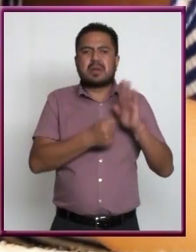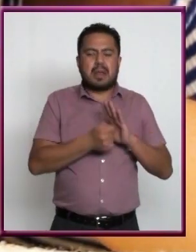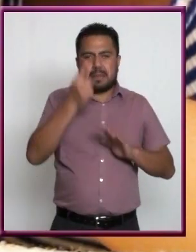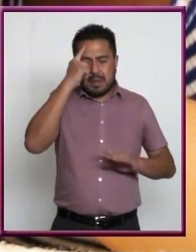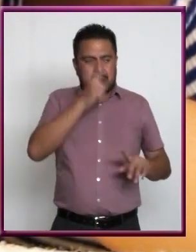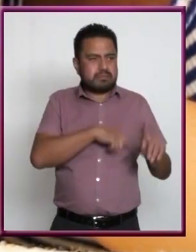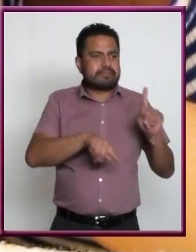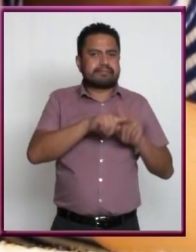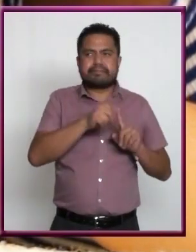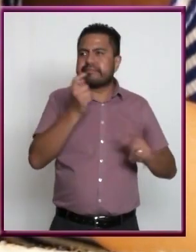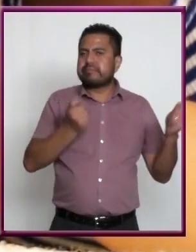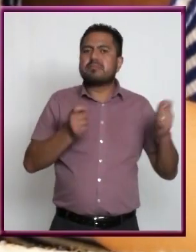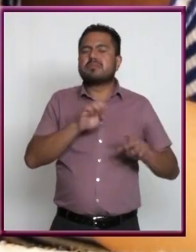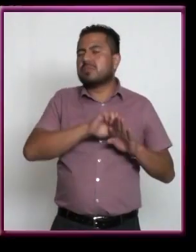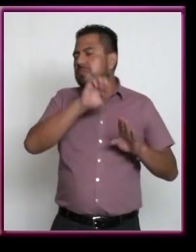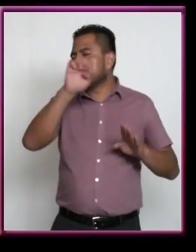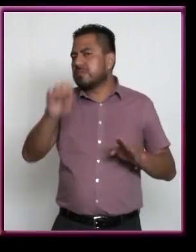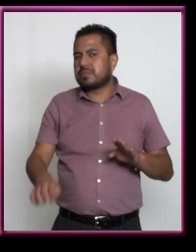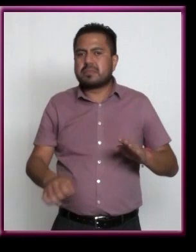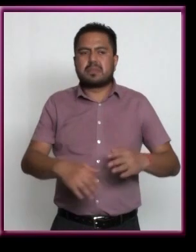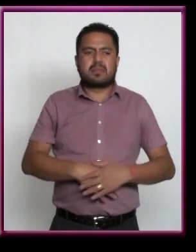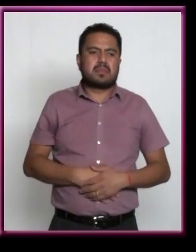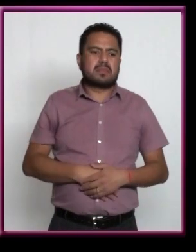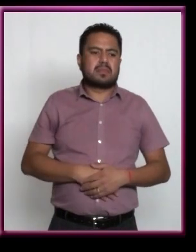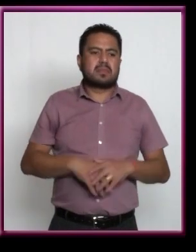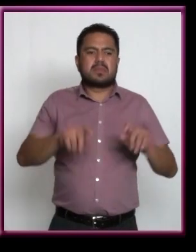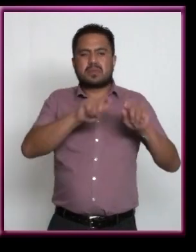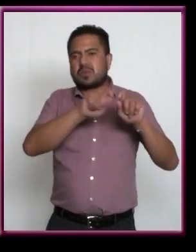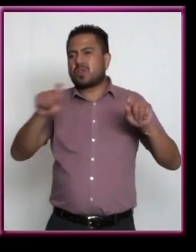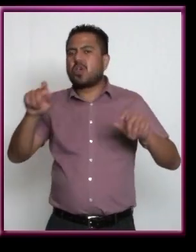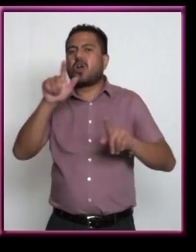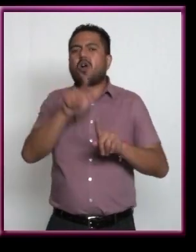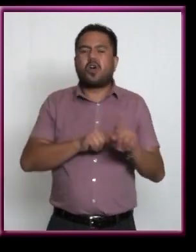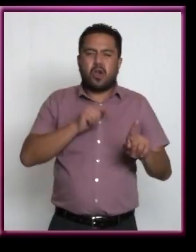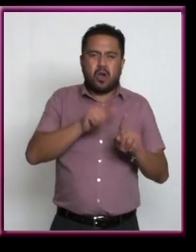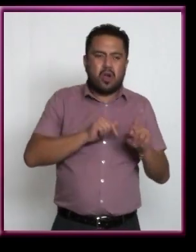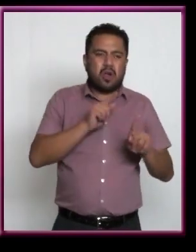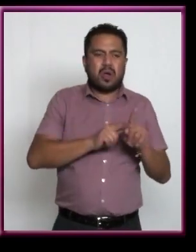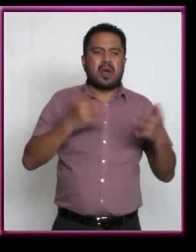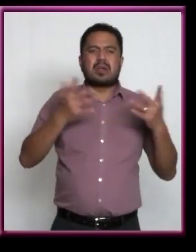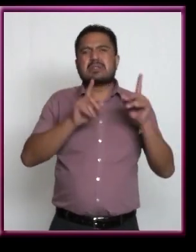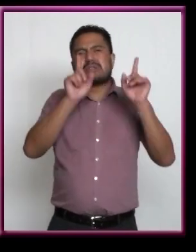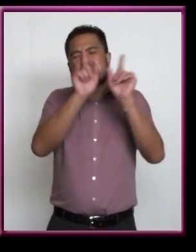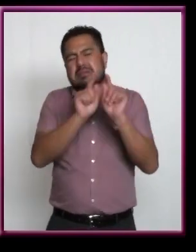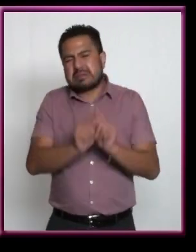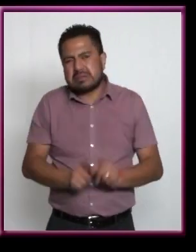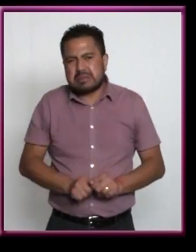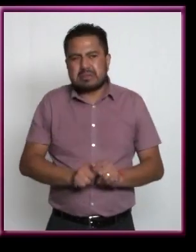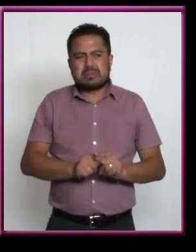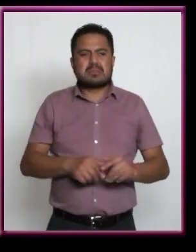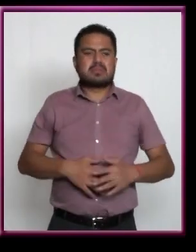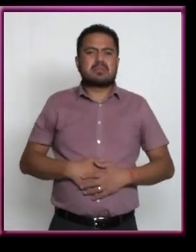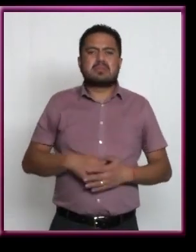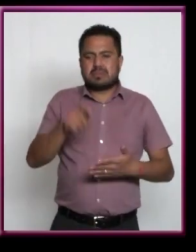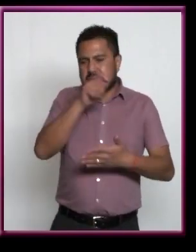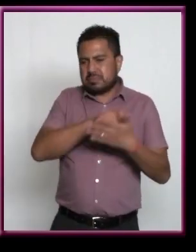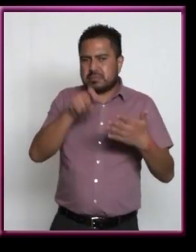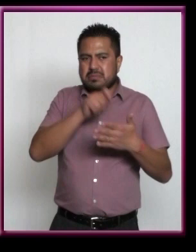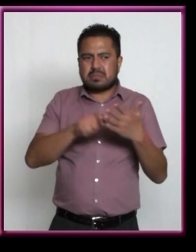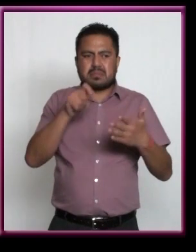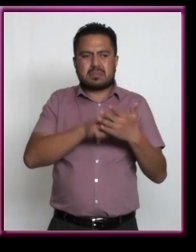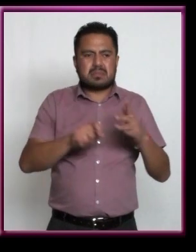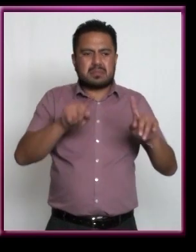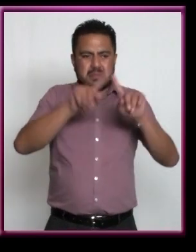para activarte. Por ejemplo, subraya con colores, hacer un resumen, escribir en